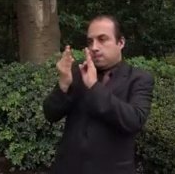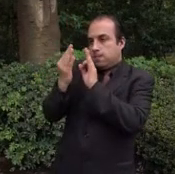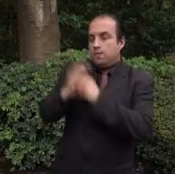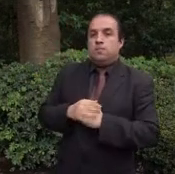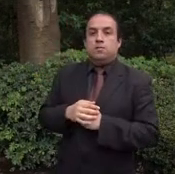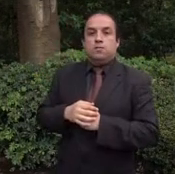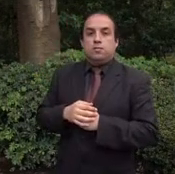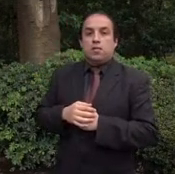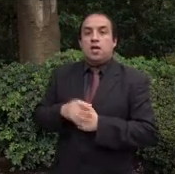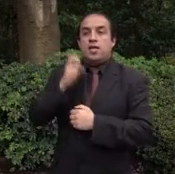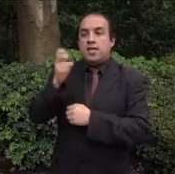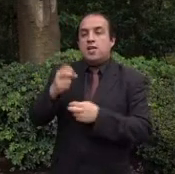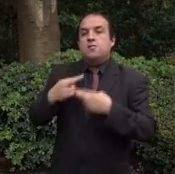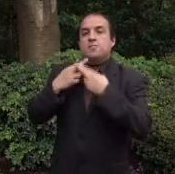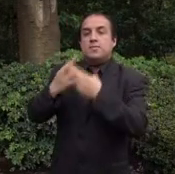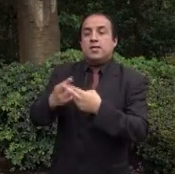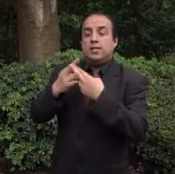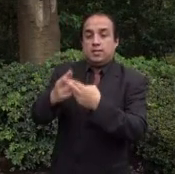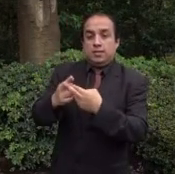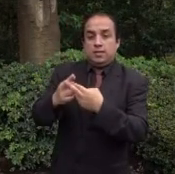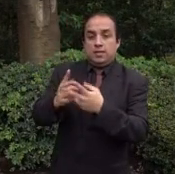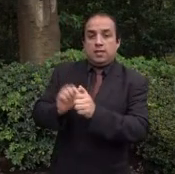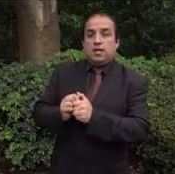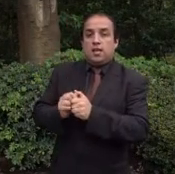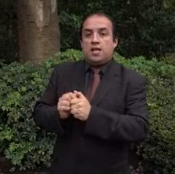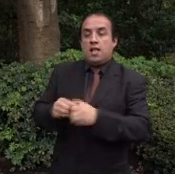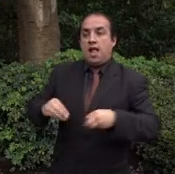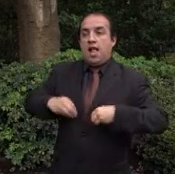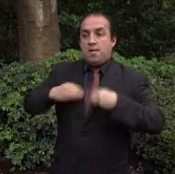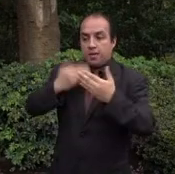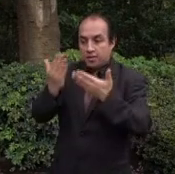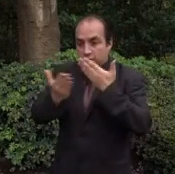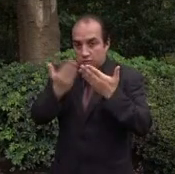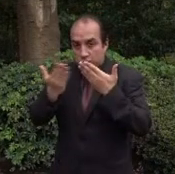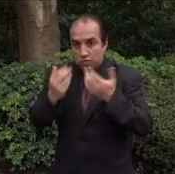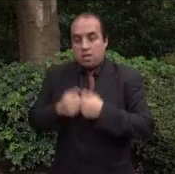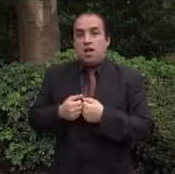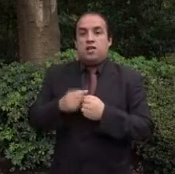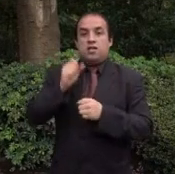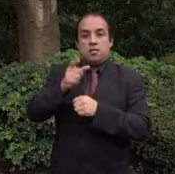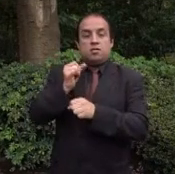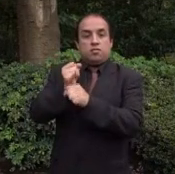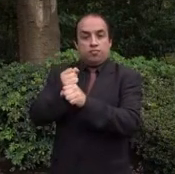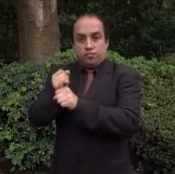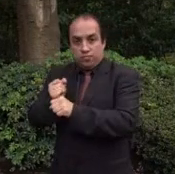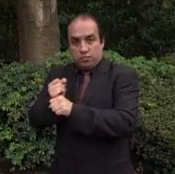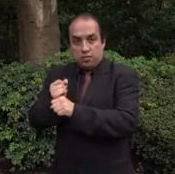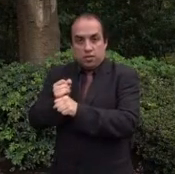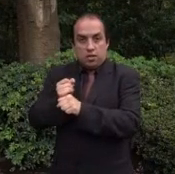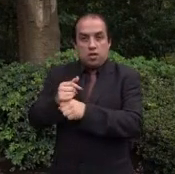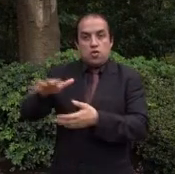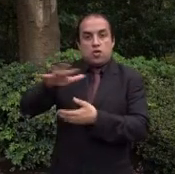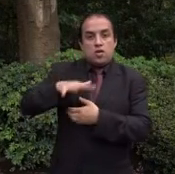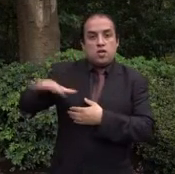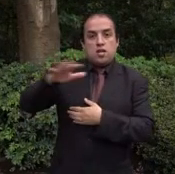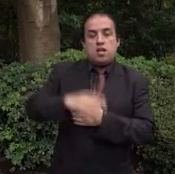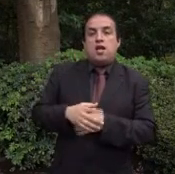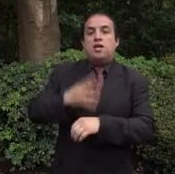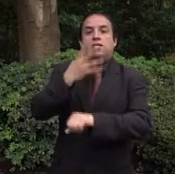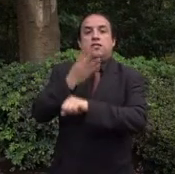a enriquecer la vida académica, la vida de los investigadores y un espacio de restauración y